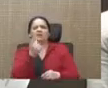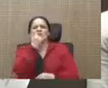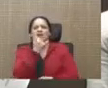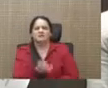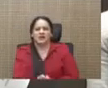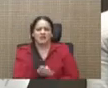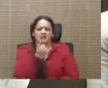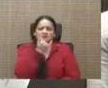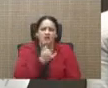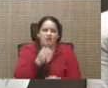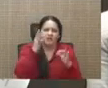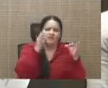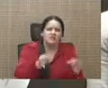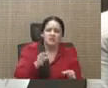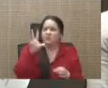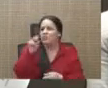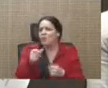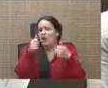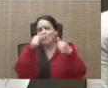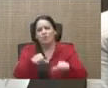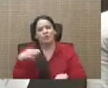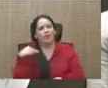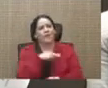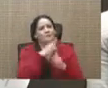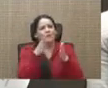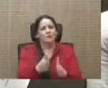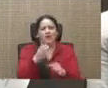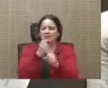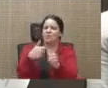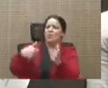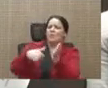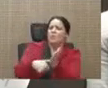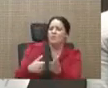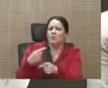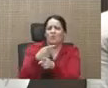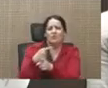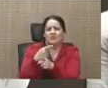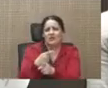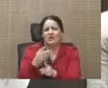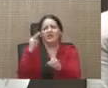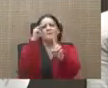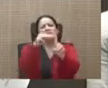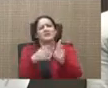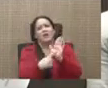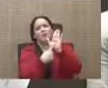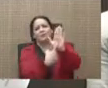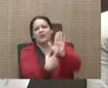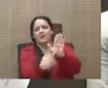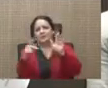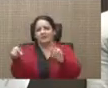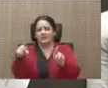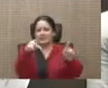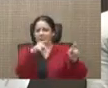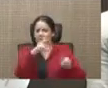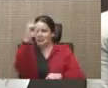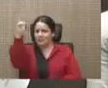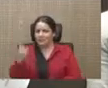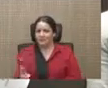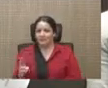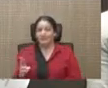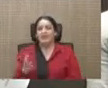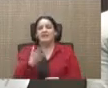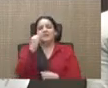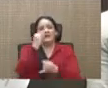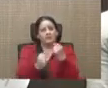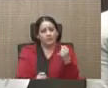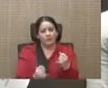decisión que no estemos de acuerdo con un ministro, le damos voto de censura? ¿Qué mensaje le estamos dando al país? Y cierro con esto.